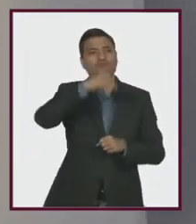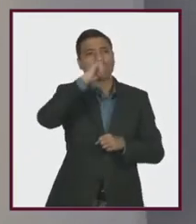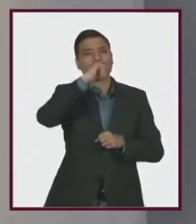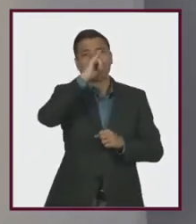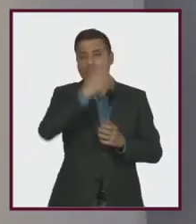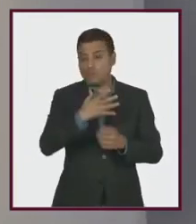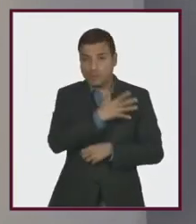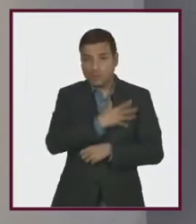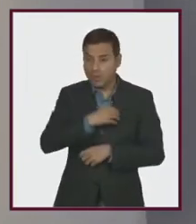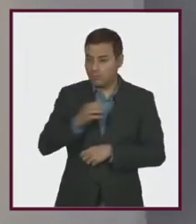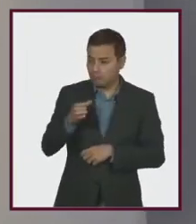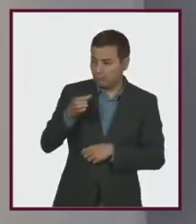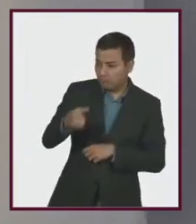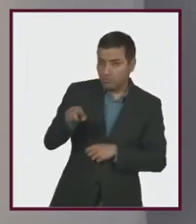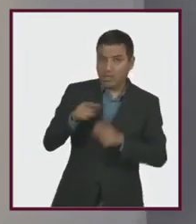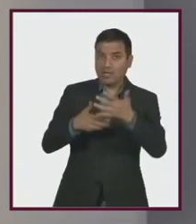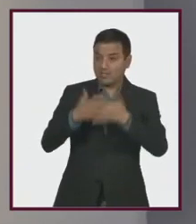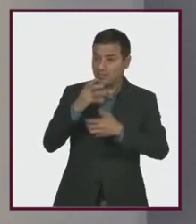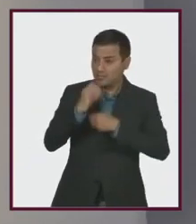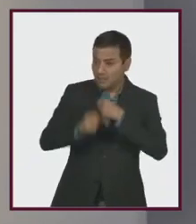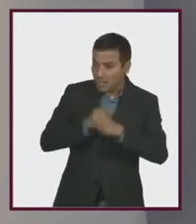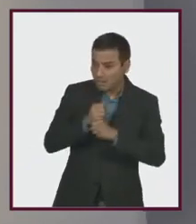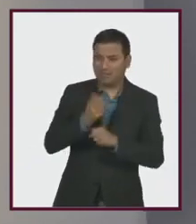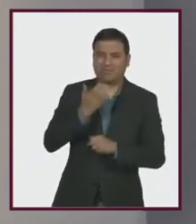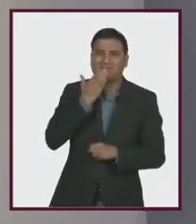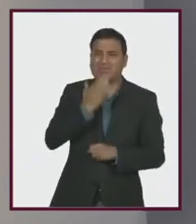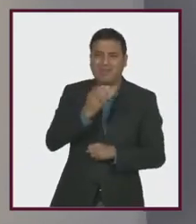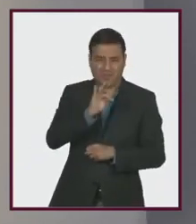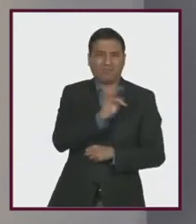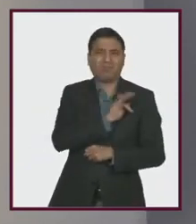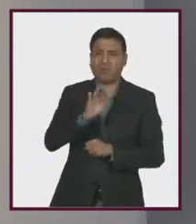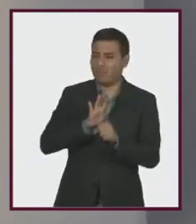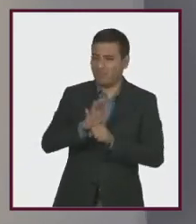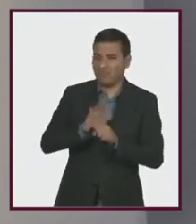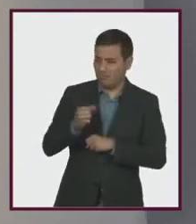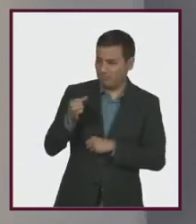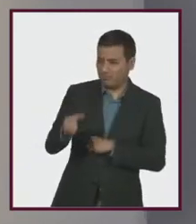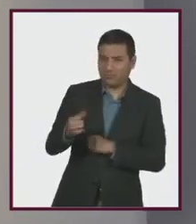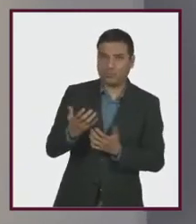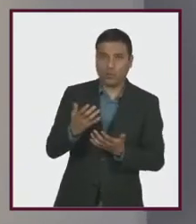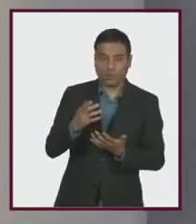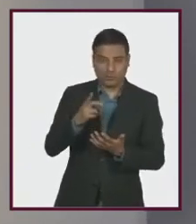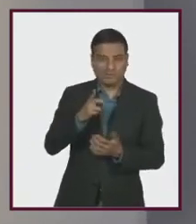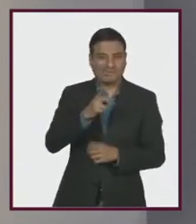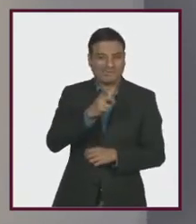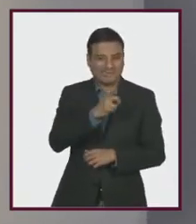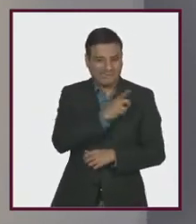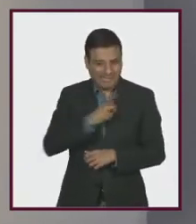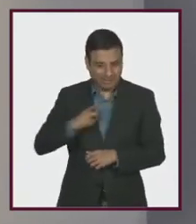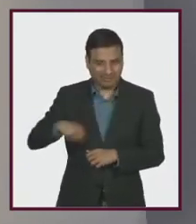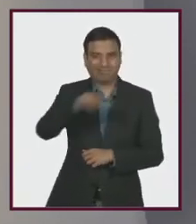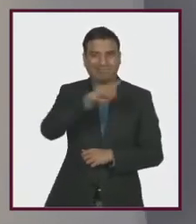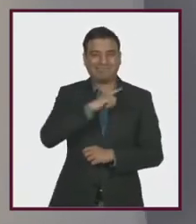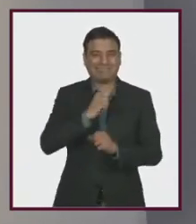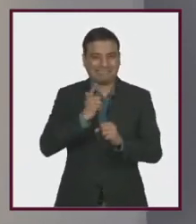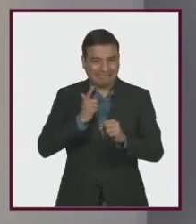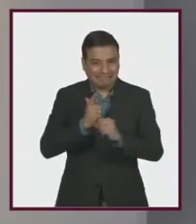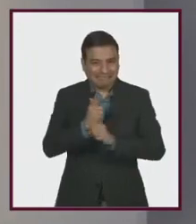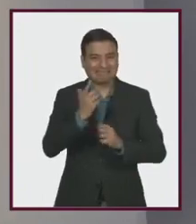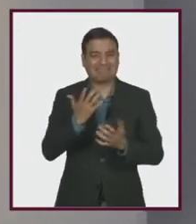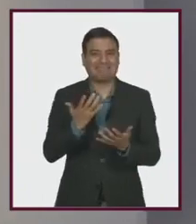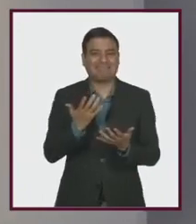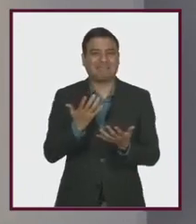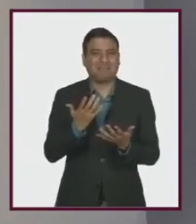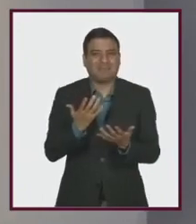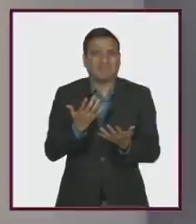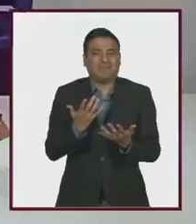da si tiene 15 años y se toma una cerveza, ¿no? Pero tenemos justamente que poder identificar que el riesgo no es a lo que le pase en